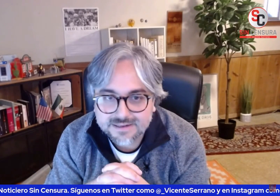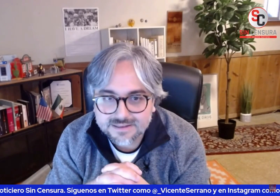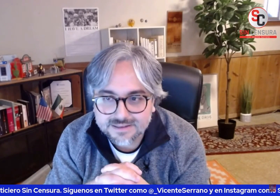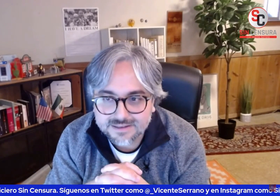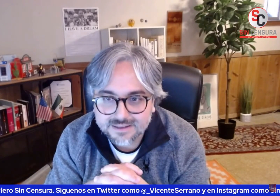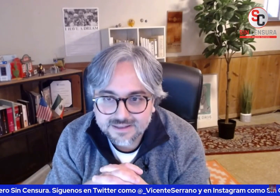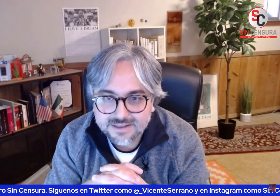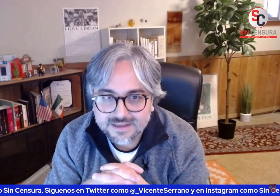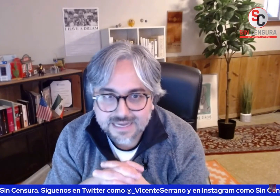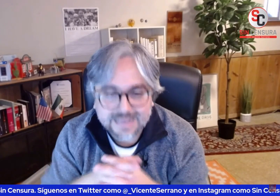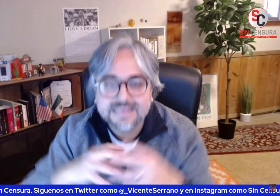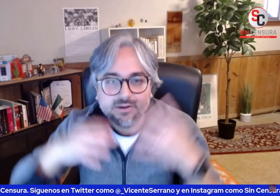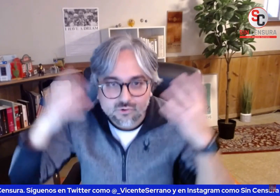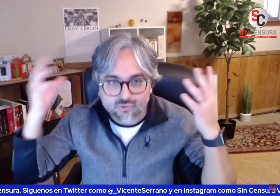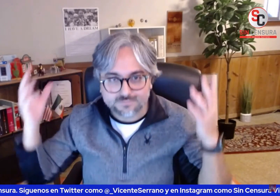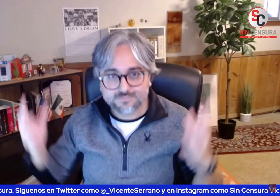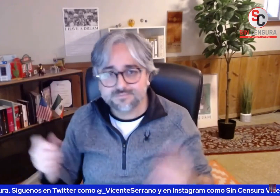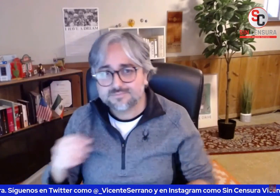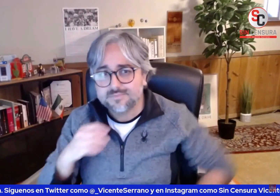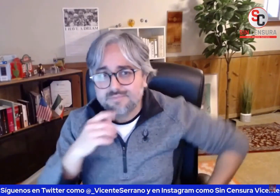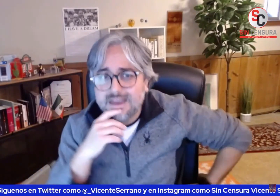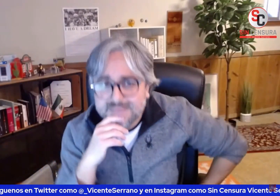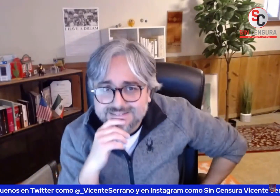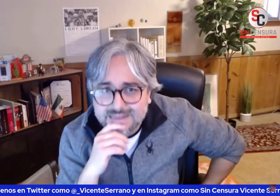problema que incluso